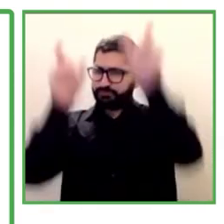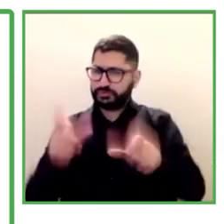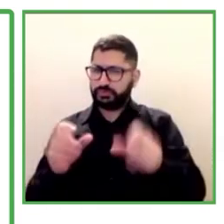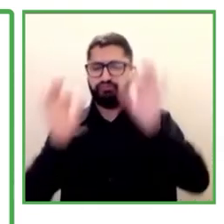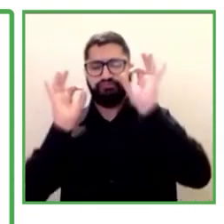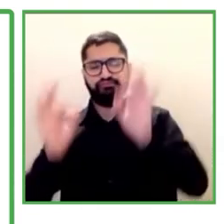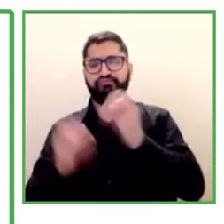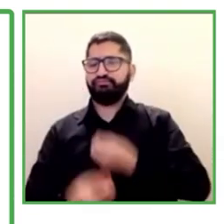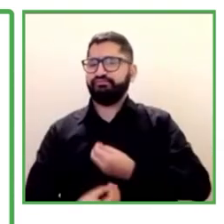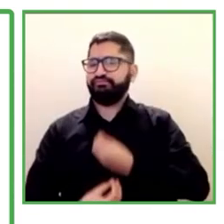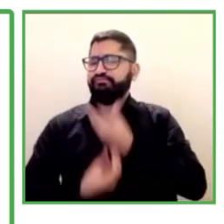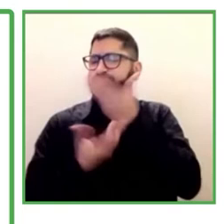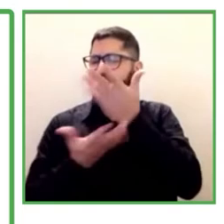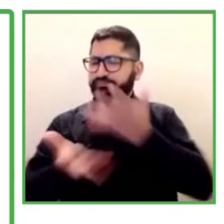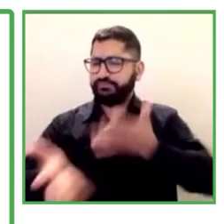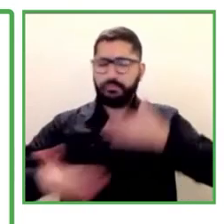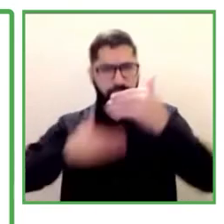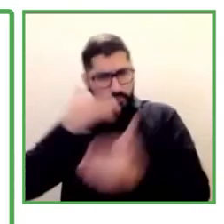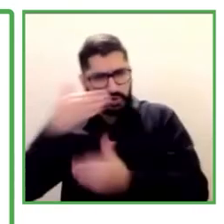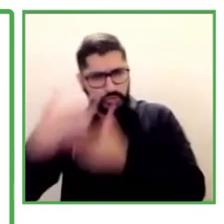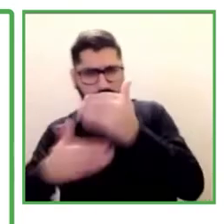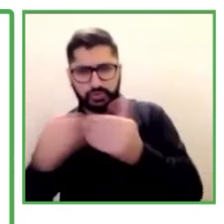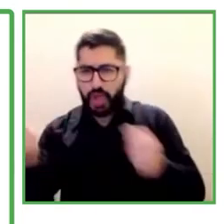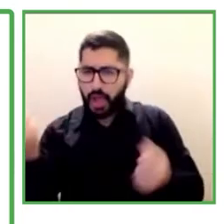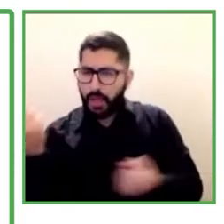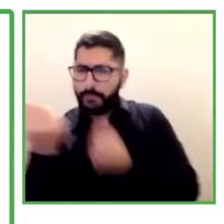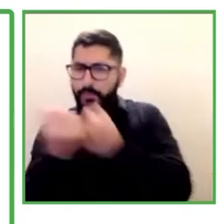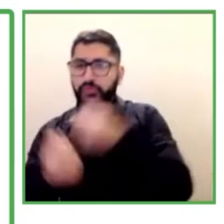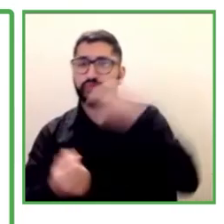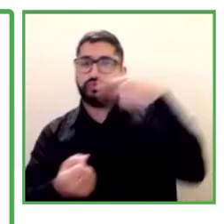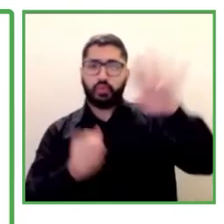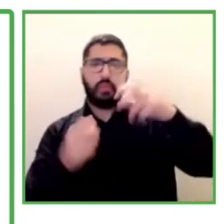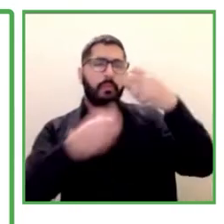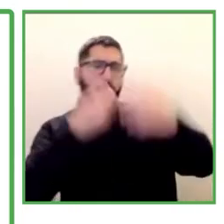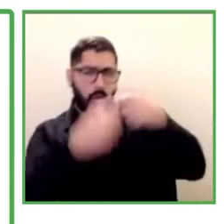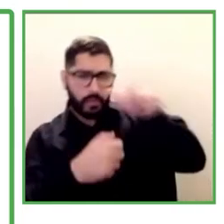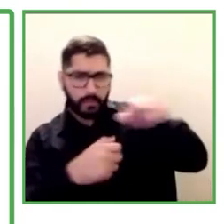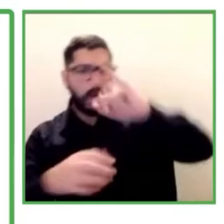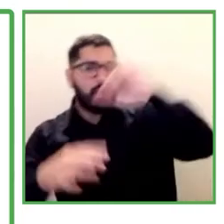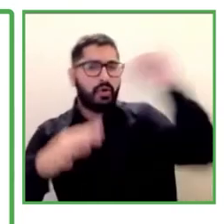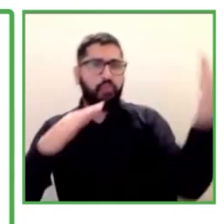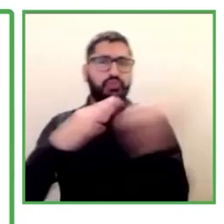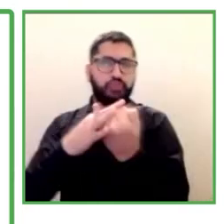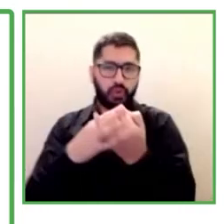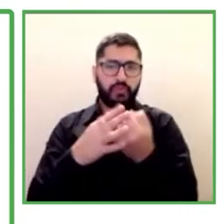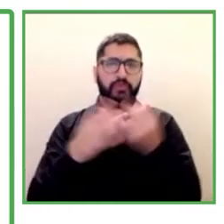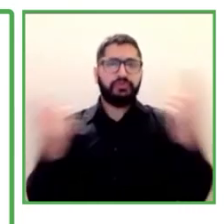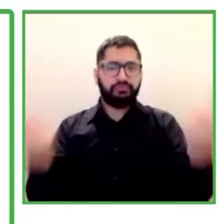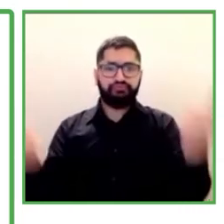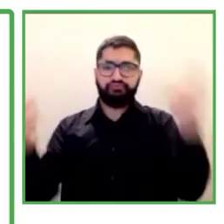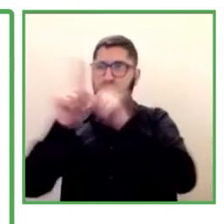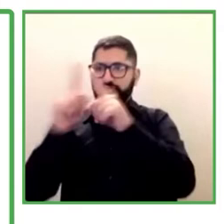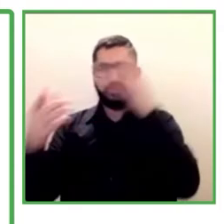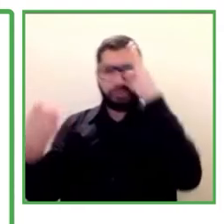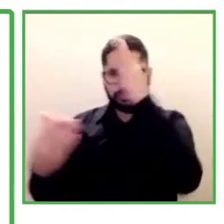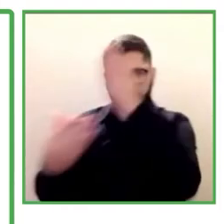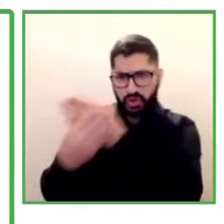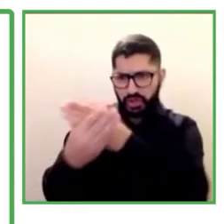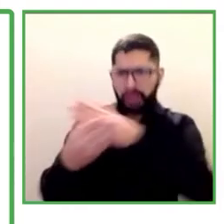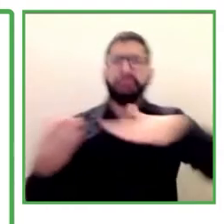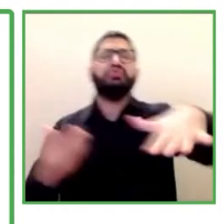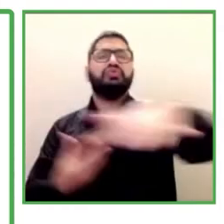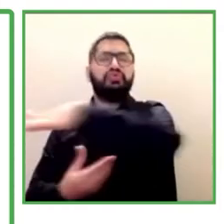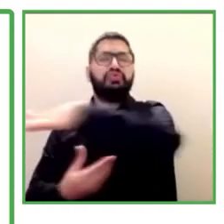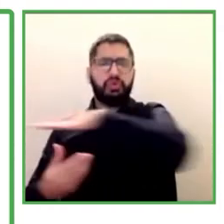su problemática. La incorporación de la dupla psicosocial viene a entregar una mirada integral en el proceso de la